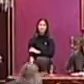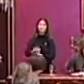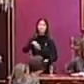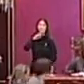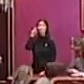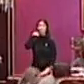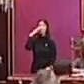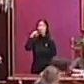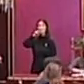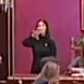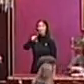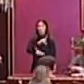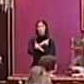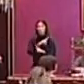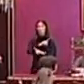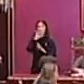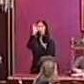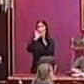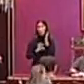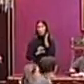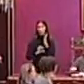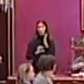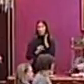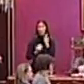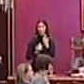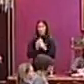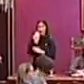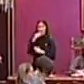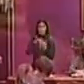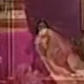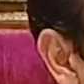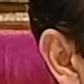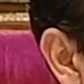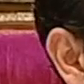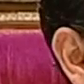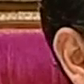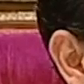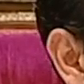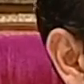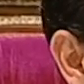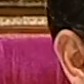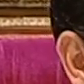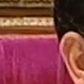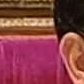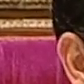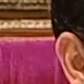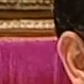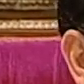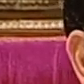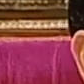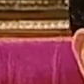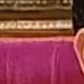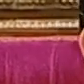Recordarles que hoy, 25 de noviembre, en el orden del día del pleno ordinario, se